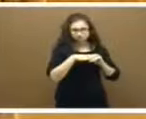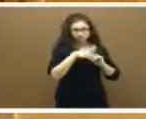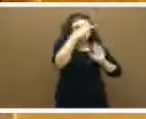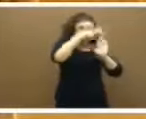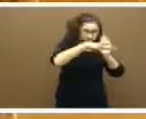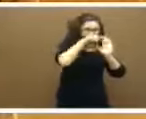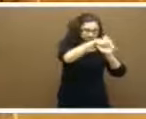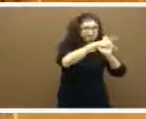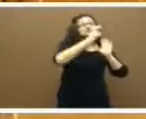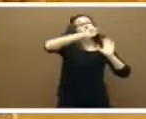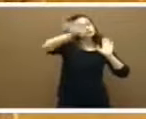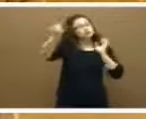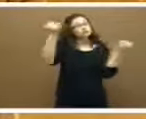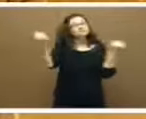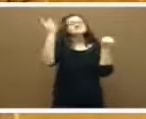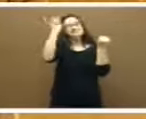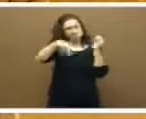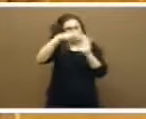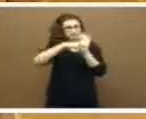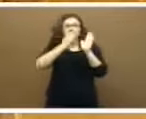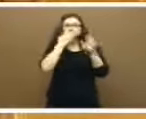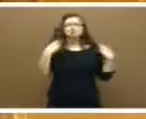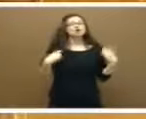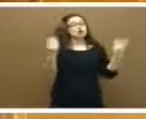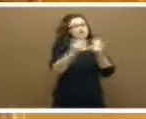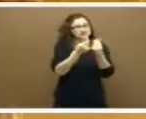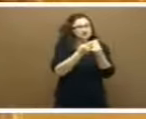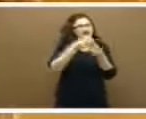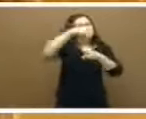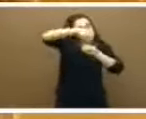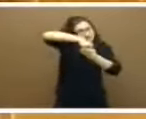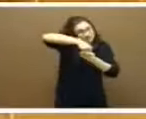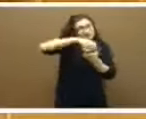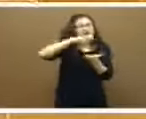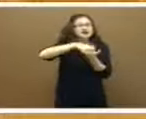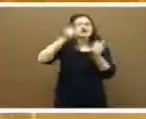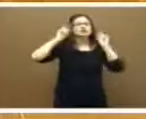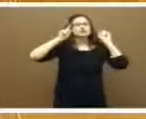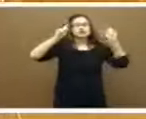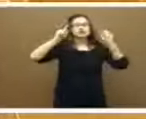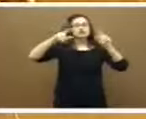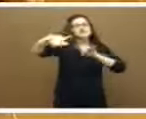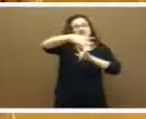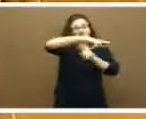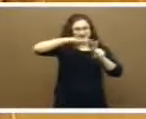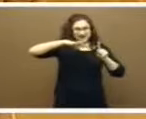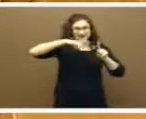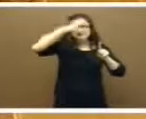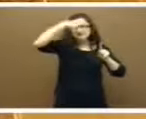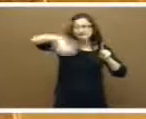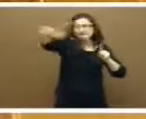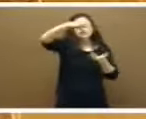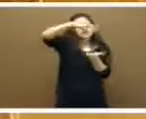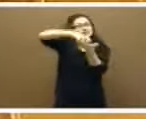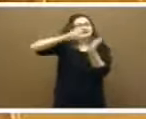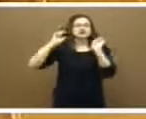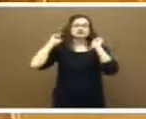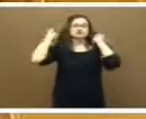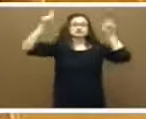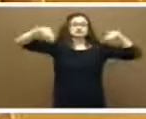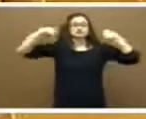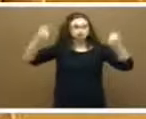otras actuaciones, como son las convivencias en centros de educación ambiental que se realizan, como usted debe saber, en Cuacos de Yuste,